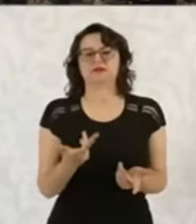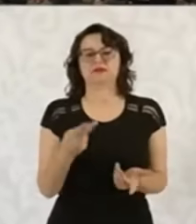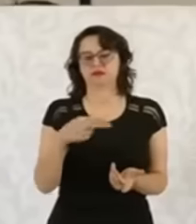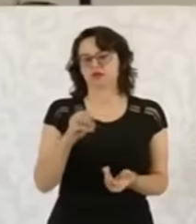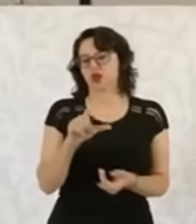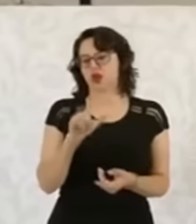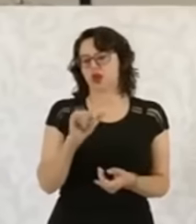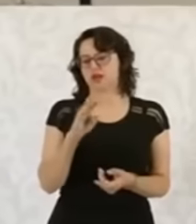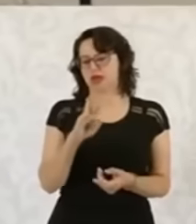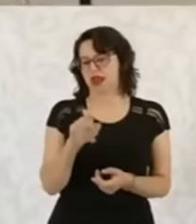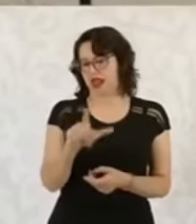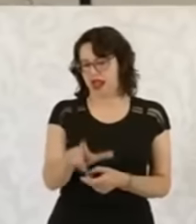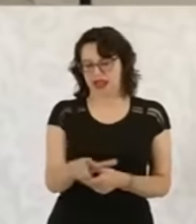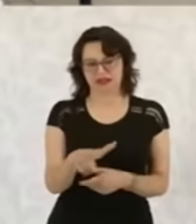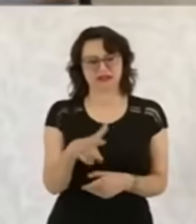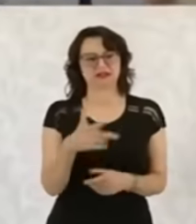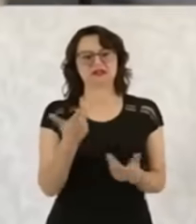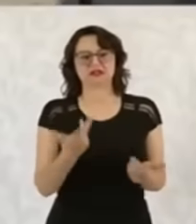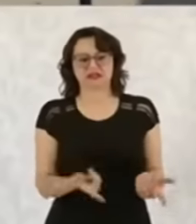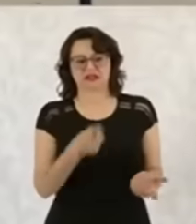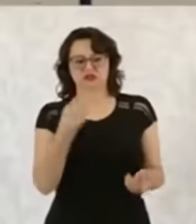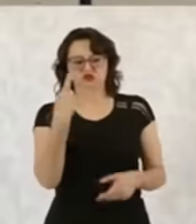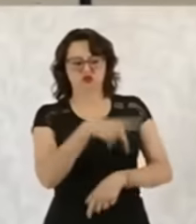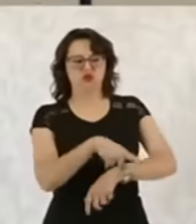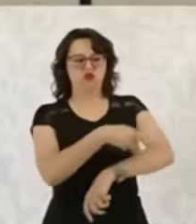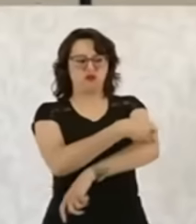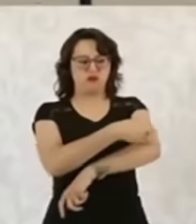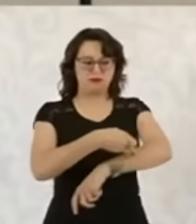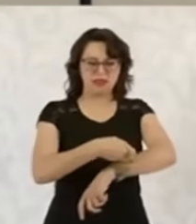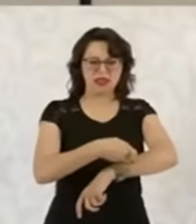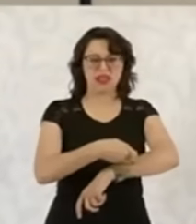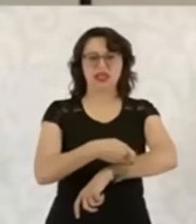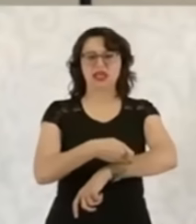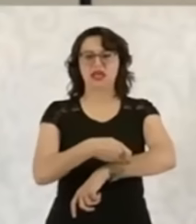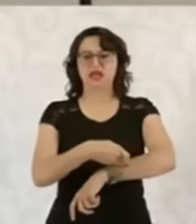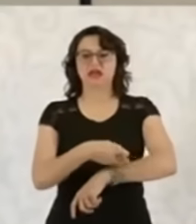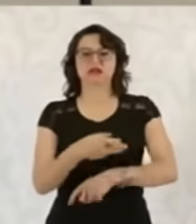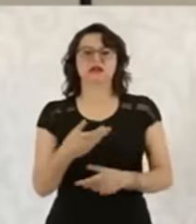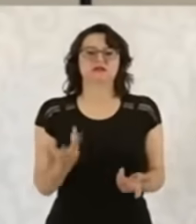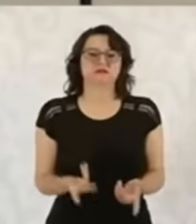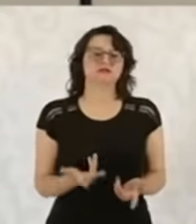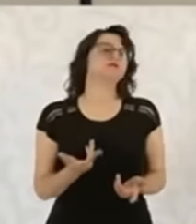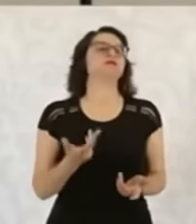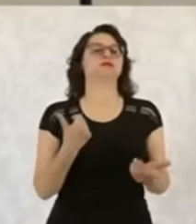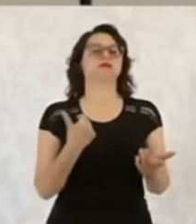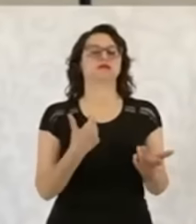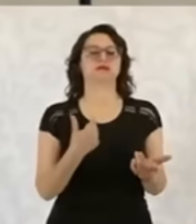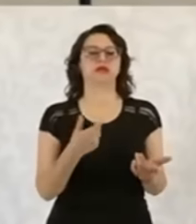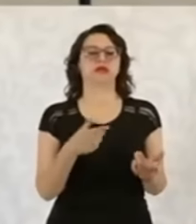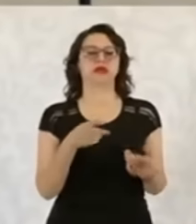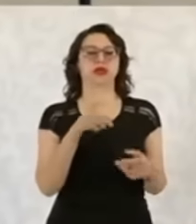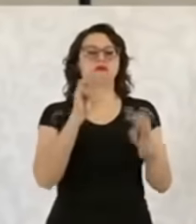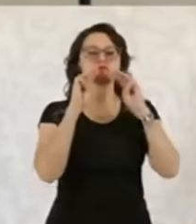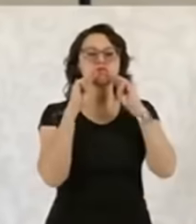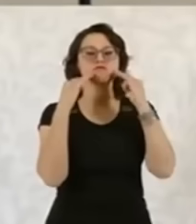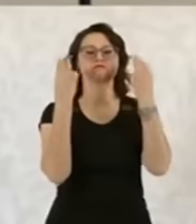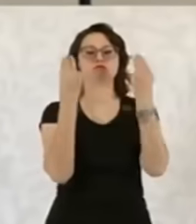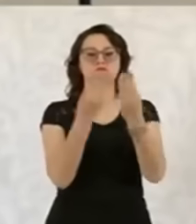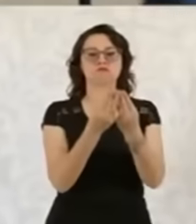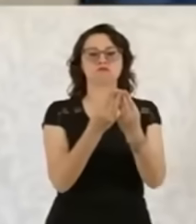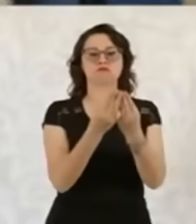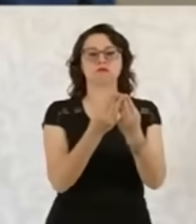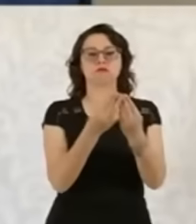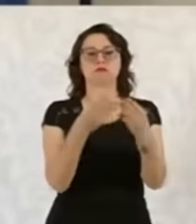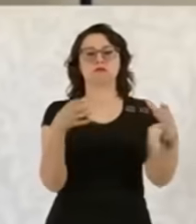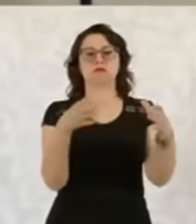con presuntos vínculos de su familia, sobre todo su familia política, con el cártel de los Amezcua Contreras, el cártel